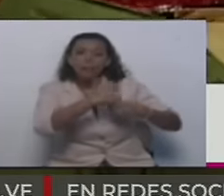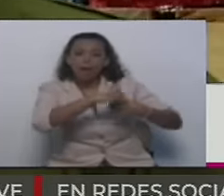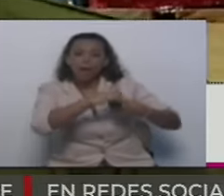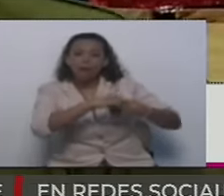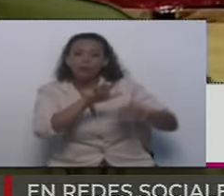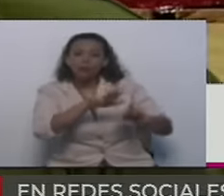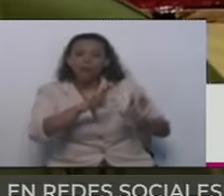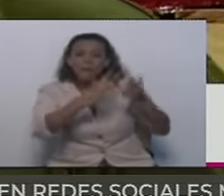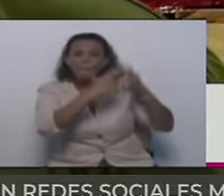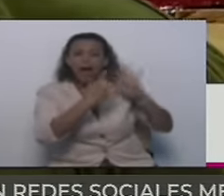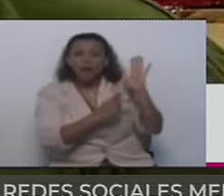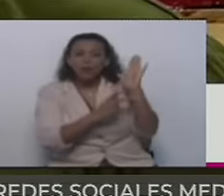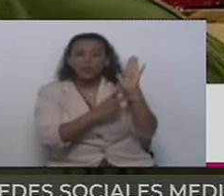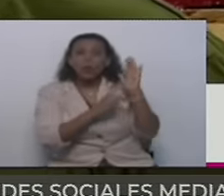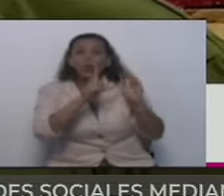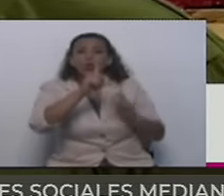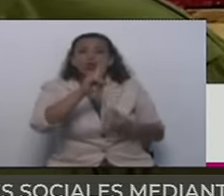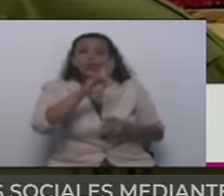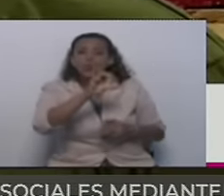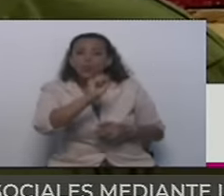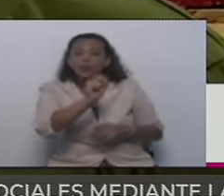en la parroquia de Luis Hurtado Higuera,